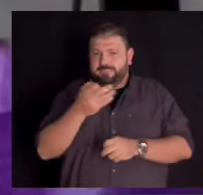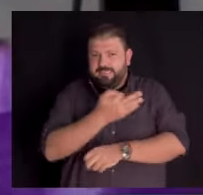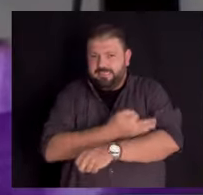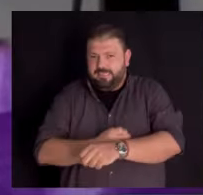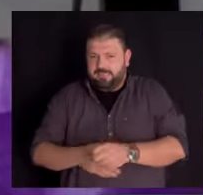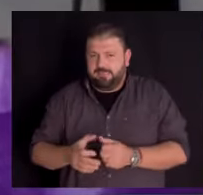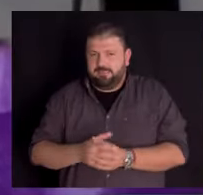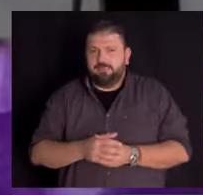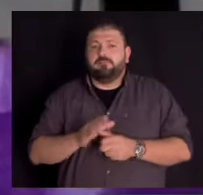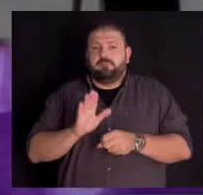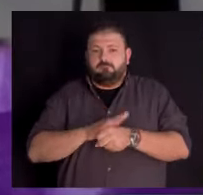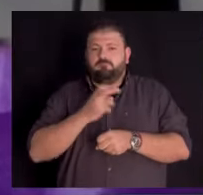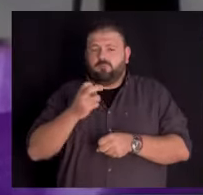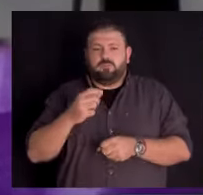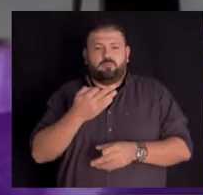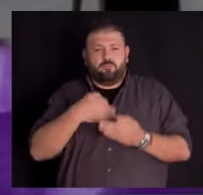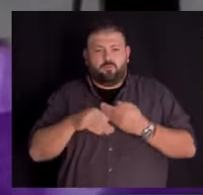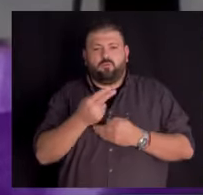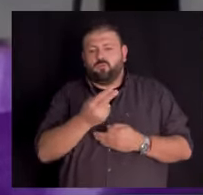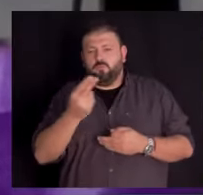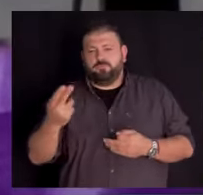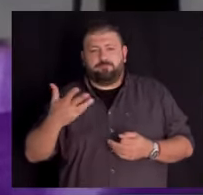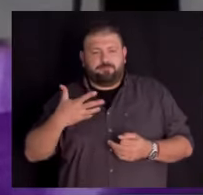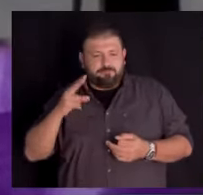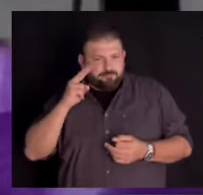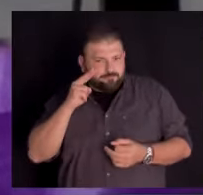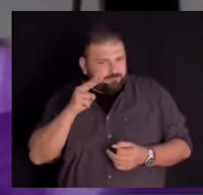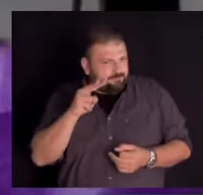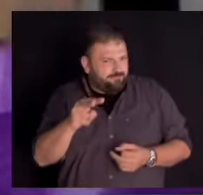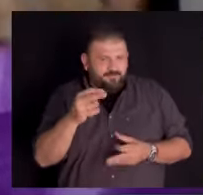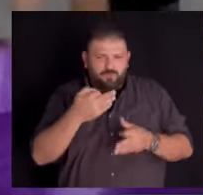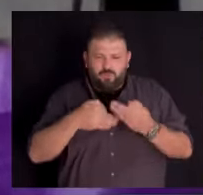por ello es que queremos que puedas tener una mente de